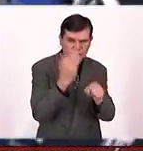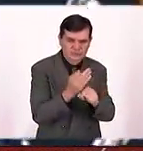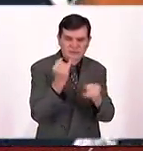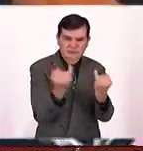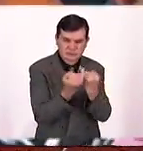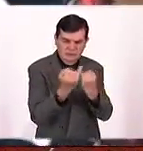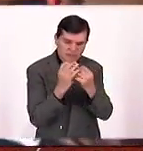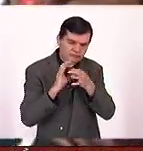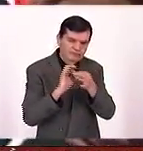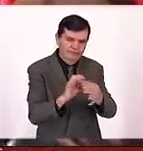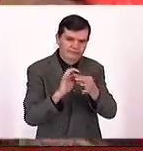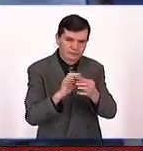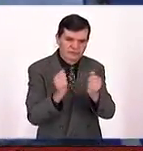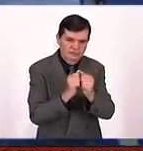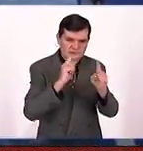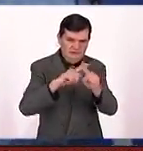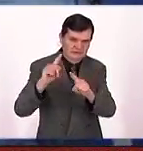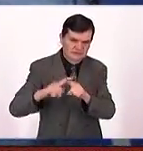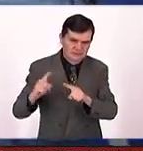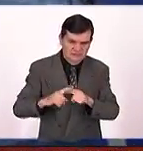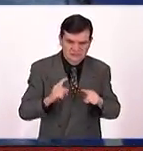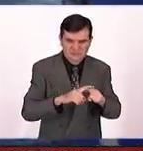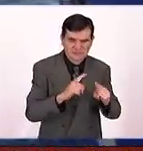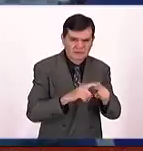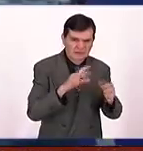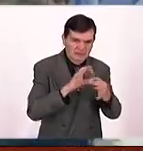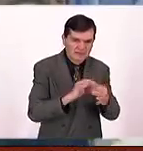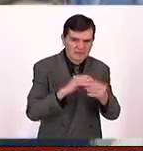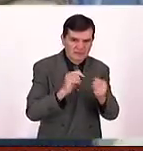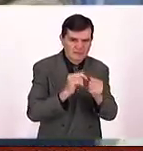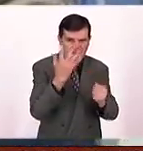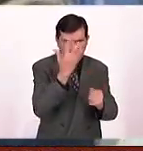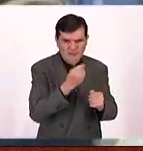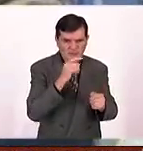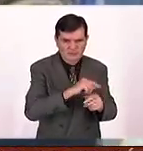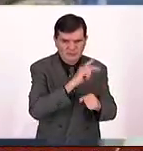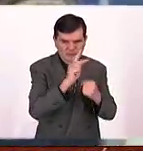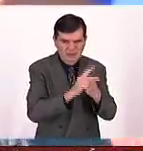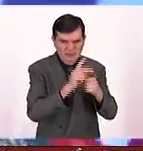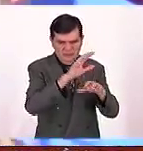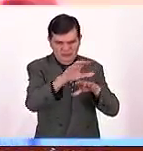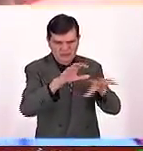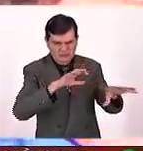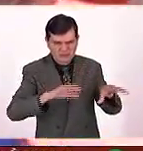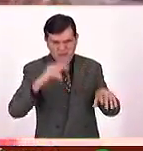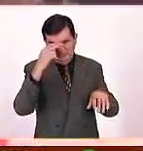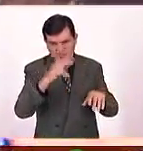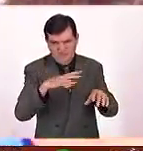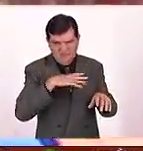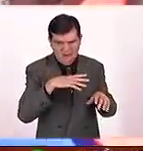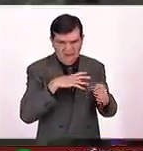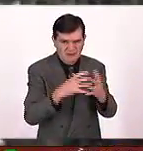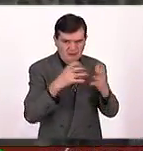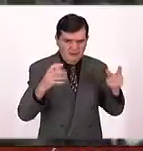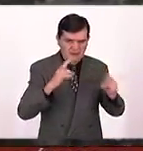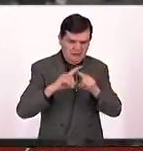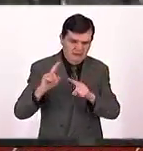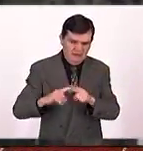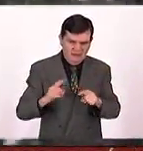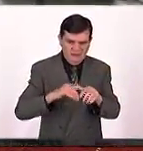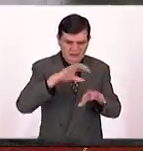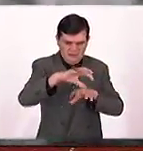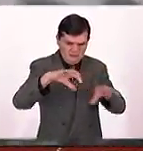se familiarice con la diversidad pues de nuestro hermoso país, ¿no? De acá en México, con esa gran diversidad